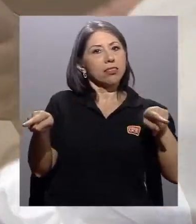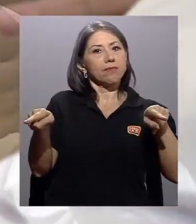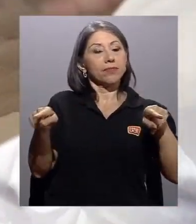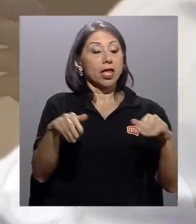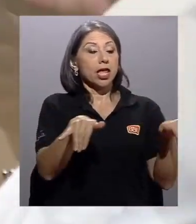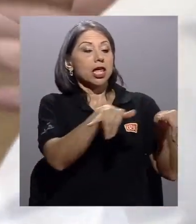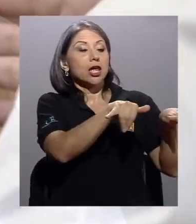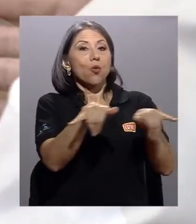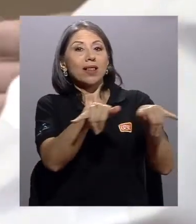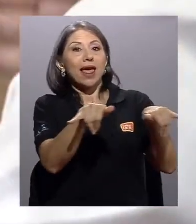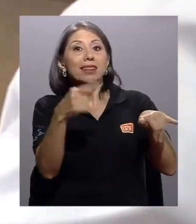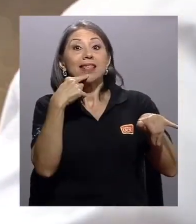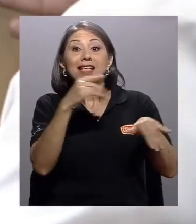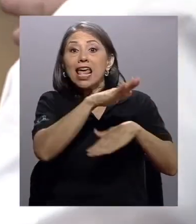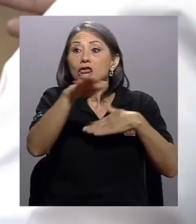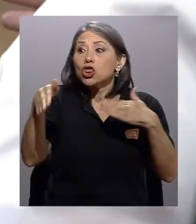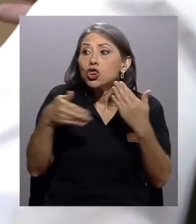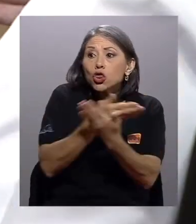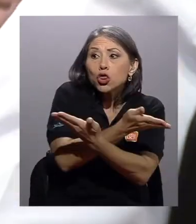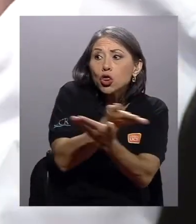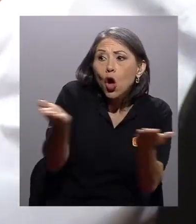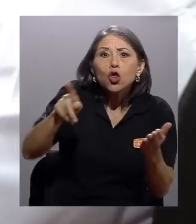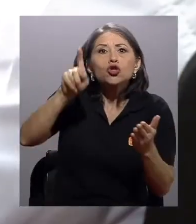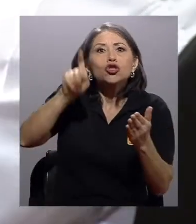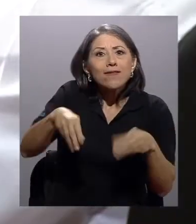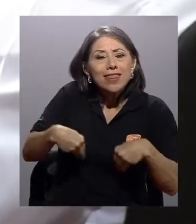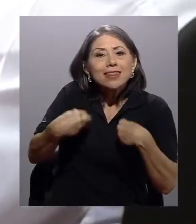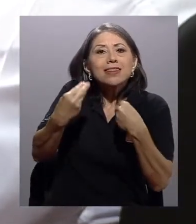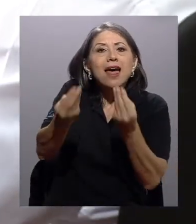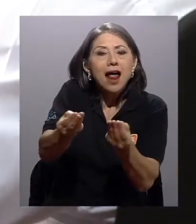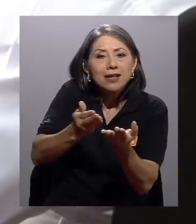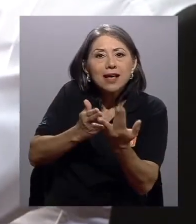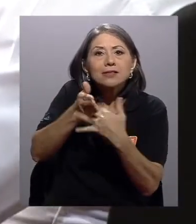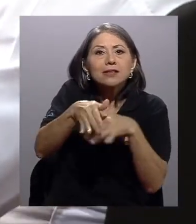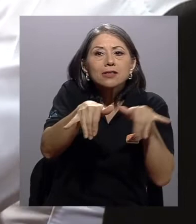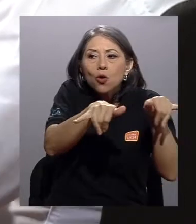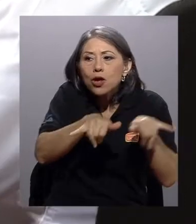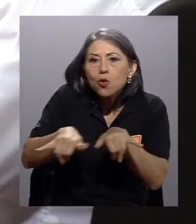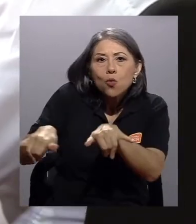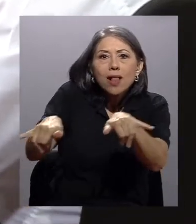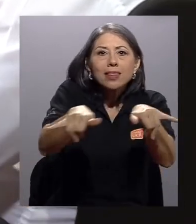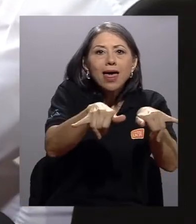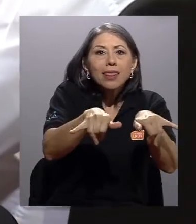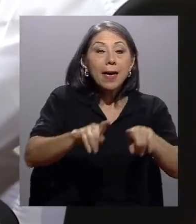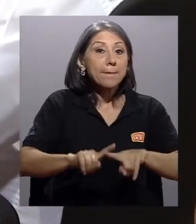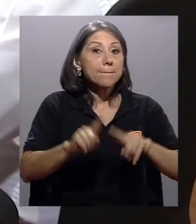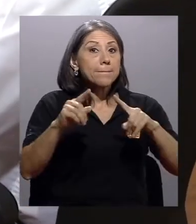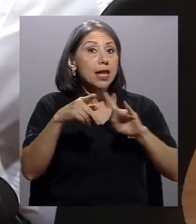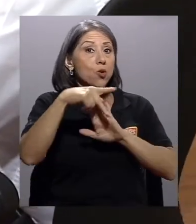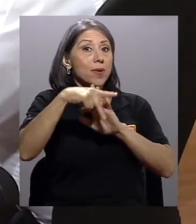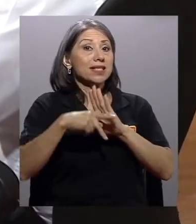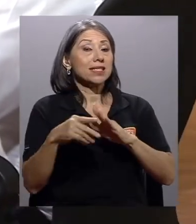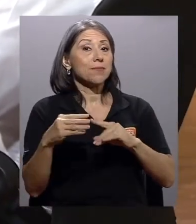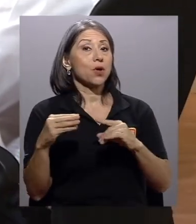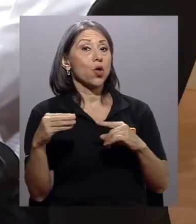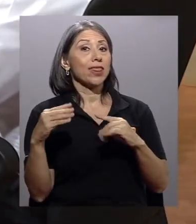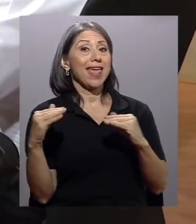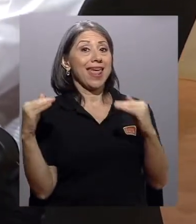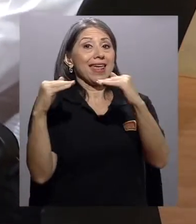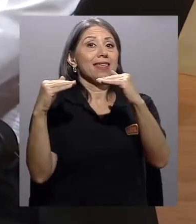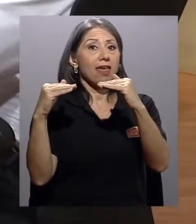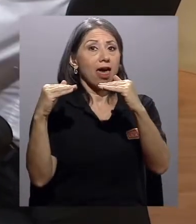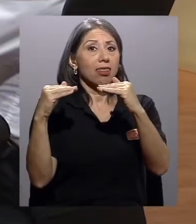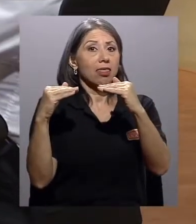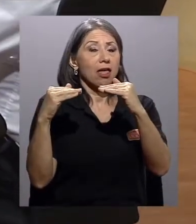de acceso a todos y a todas. Pero el principio de equidad nos obliga también, sobre todo en casos de